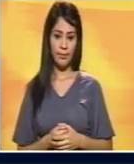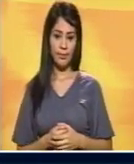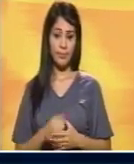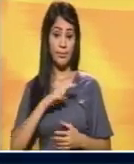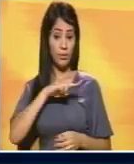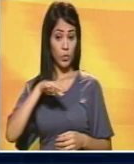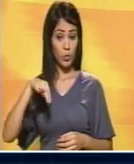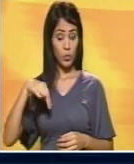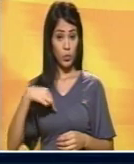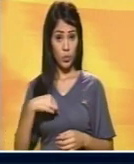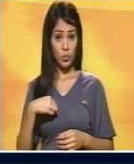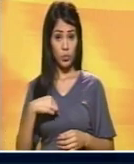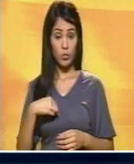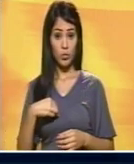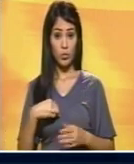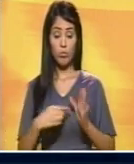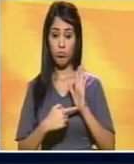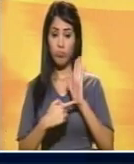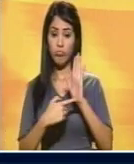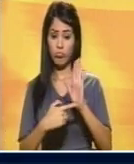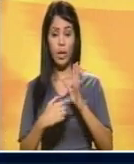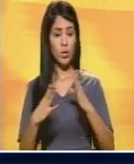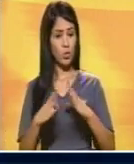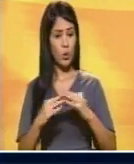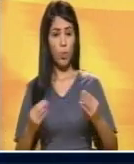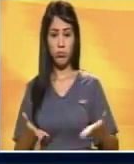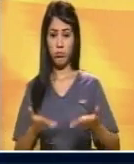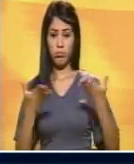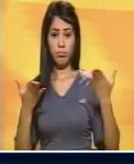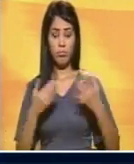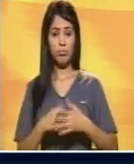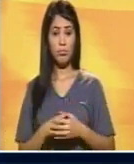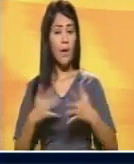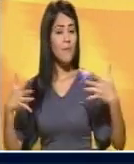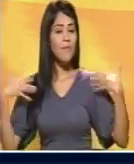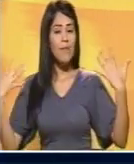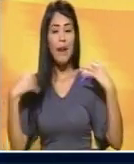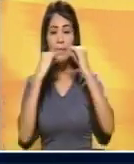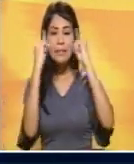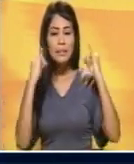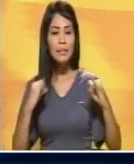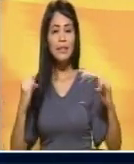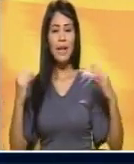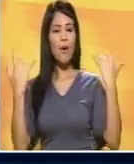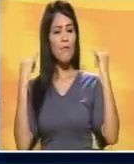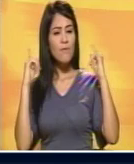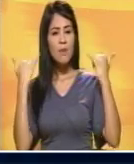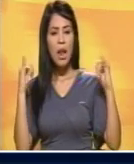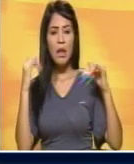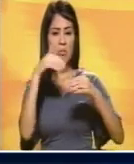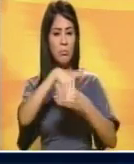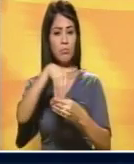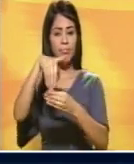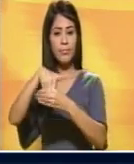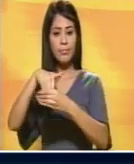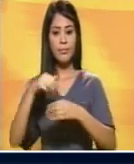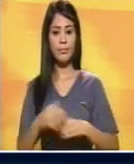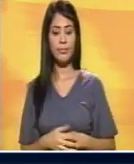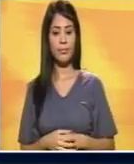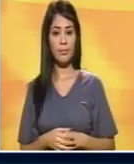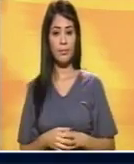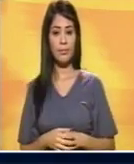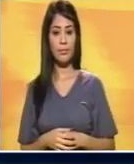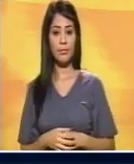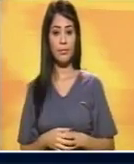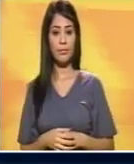Y nosotros estaremos garantizando que todo eso, toda esa felicidad, toda esa fiesta electoral se dé en